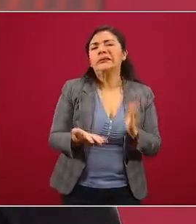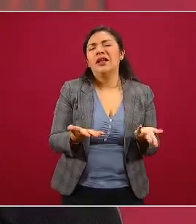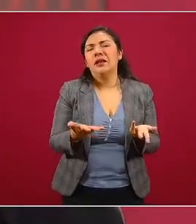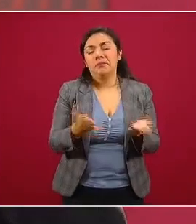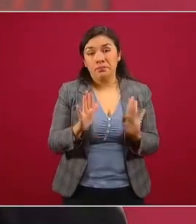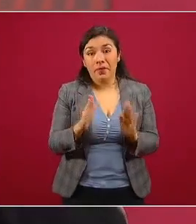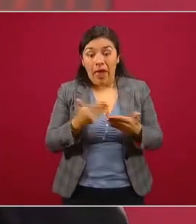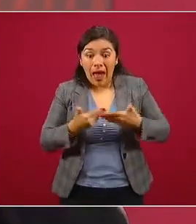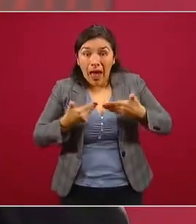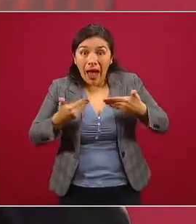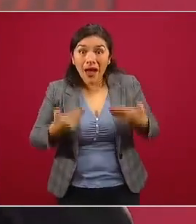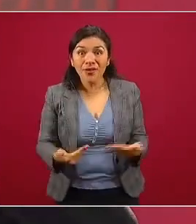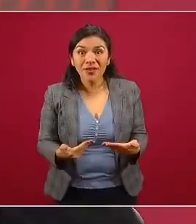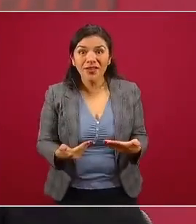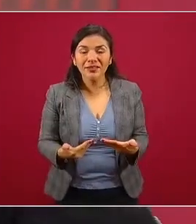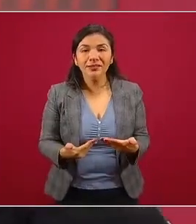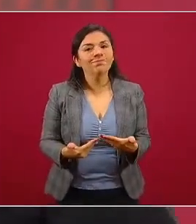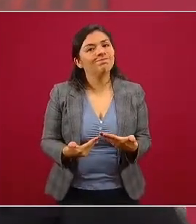Entonces ahora